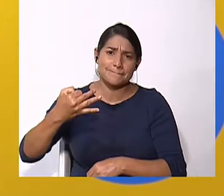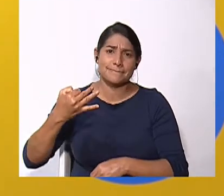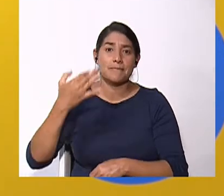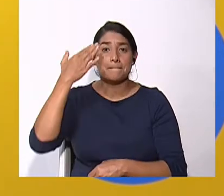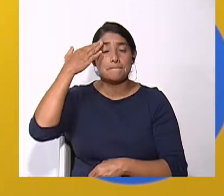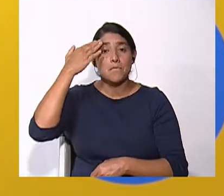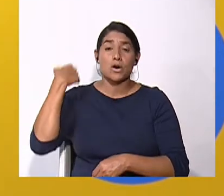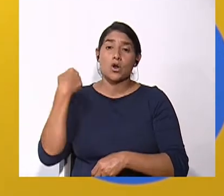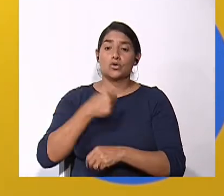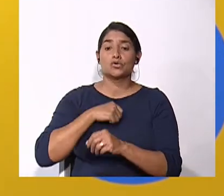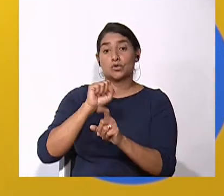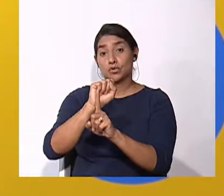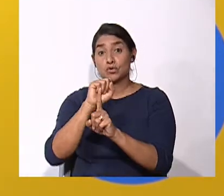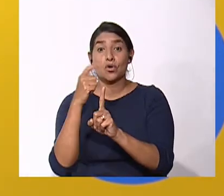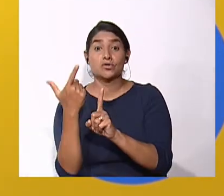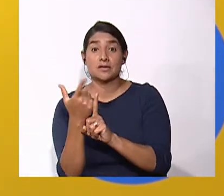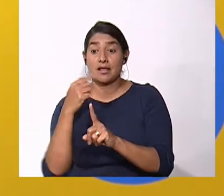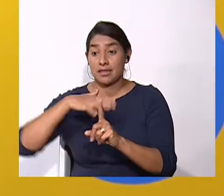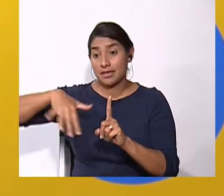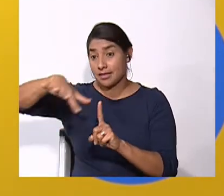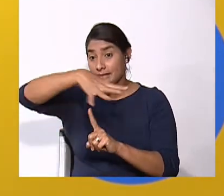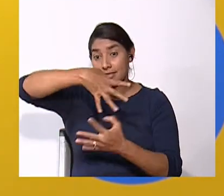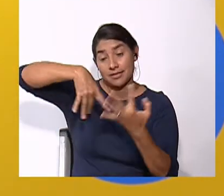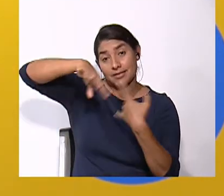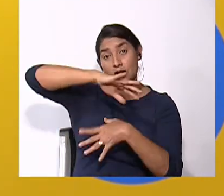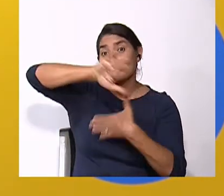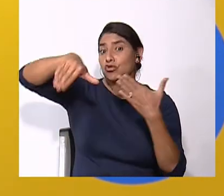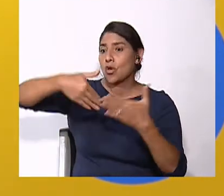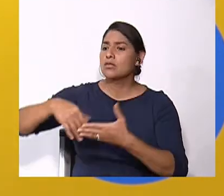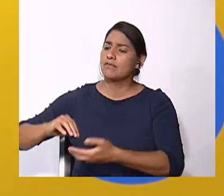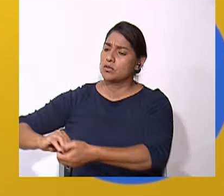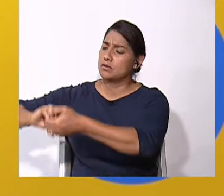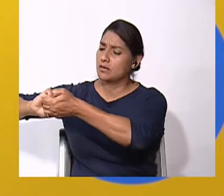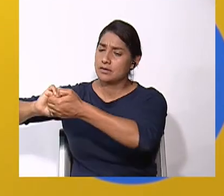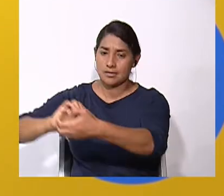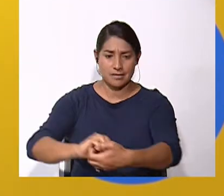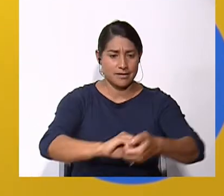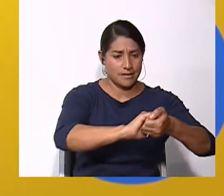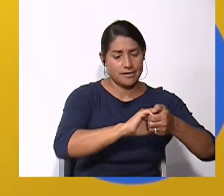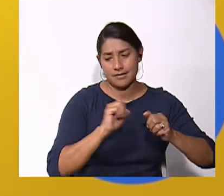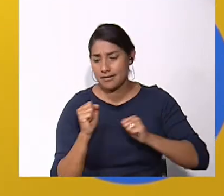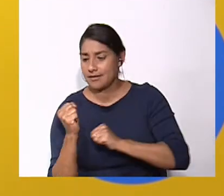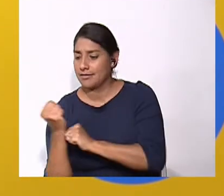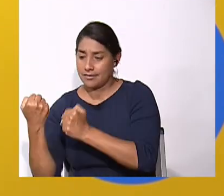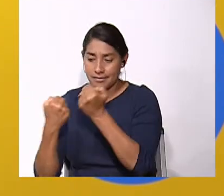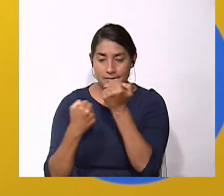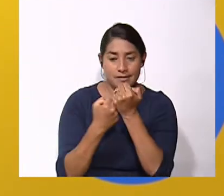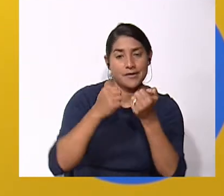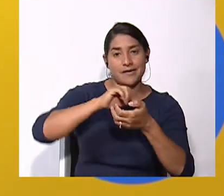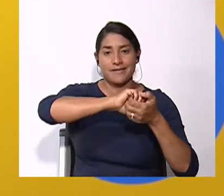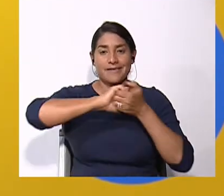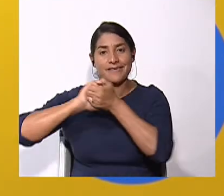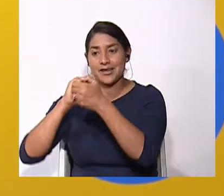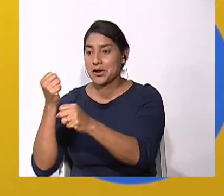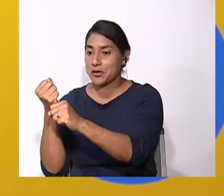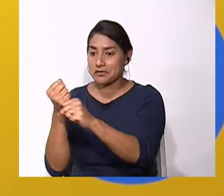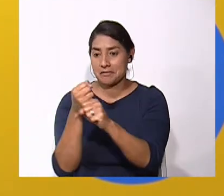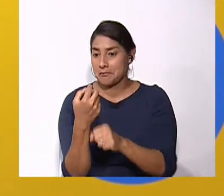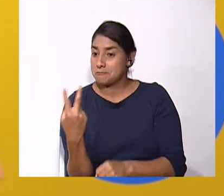vivimos en una sociedad en la que todos somos solidarios y nos debemos acompañar uno con el trabajo del